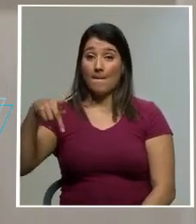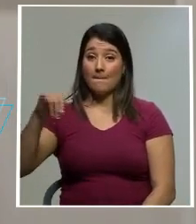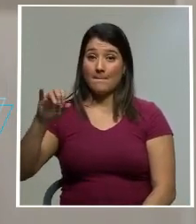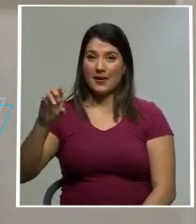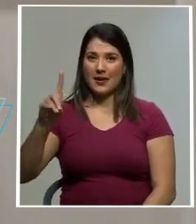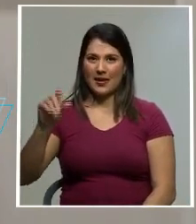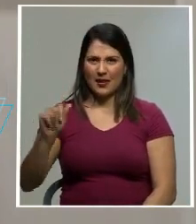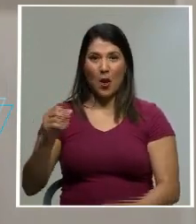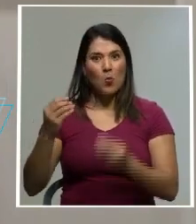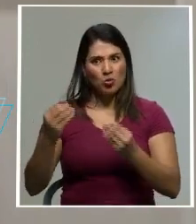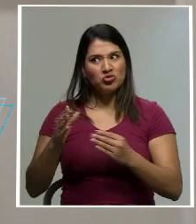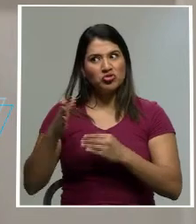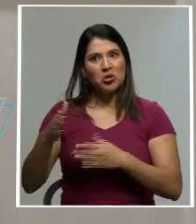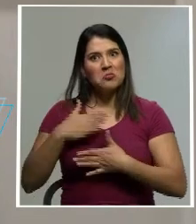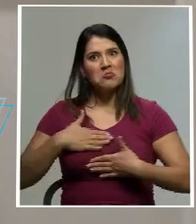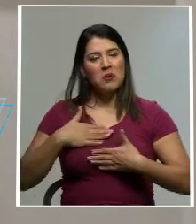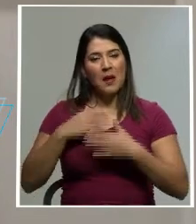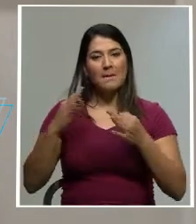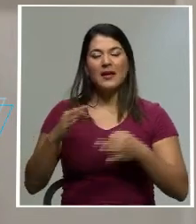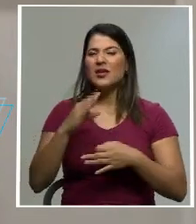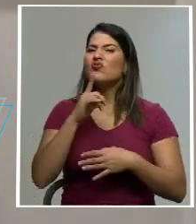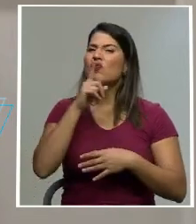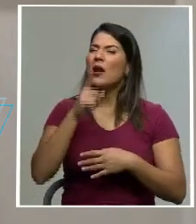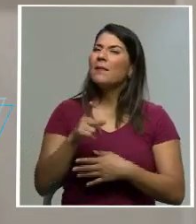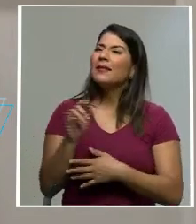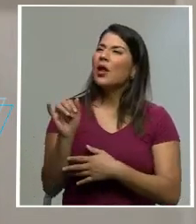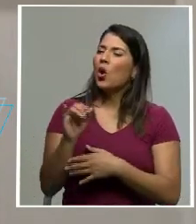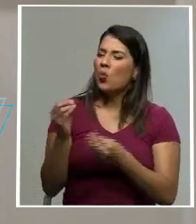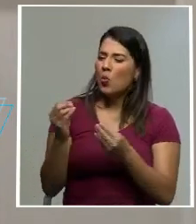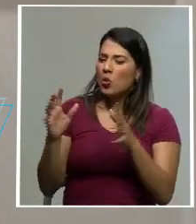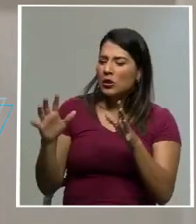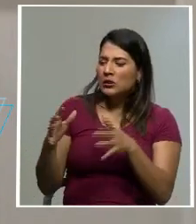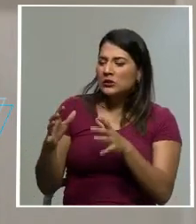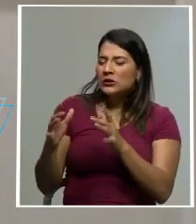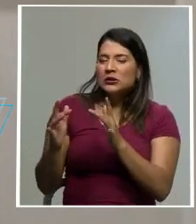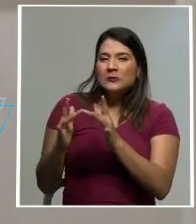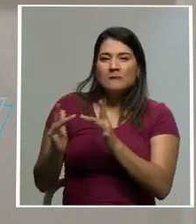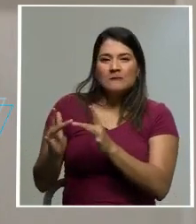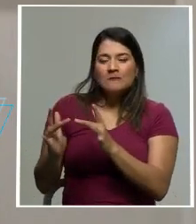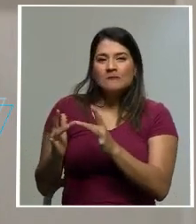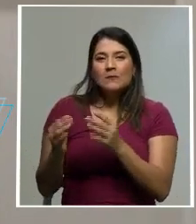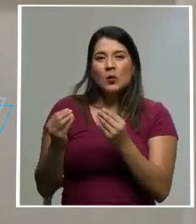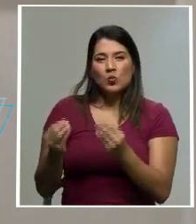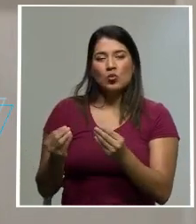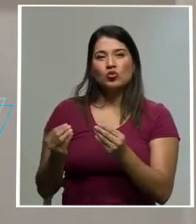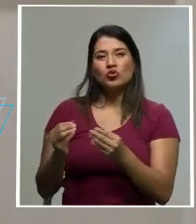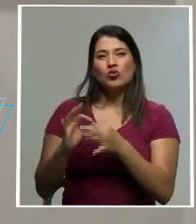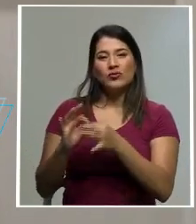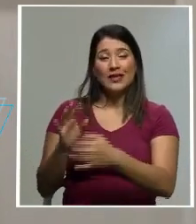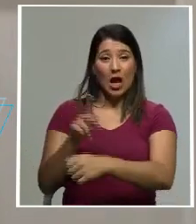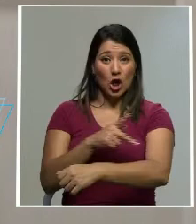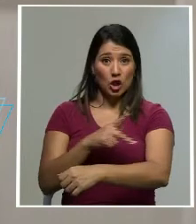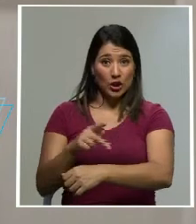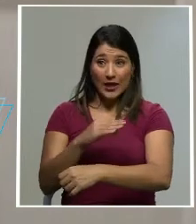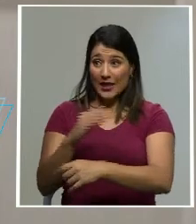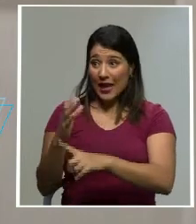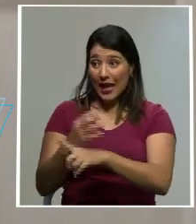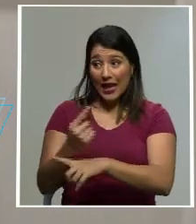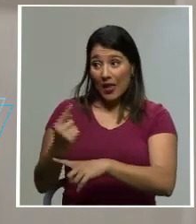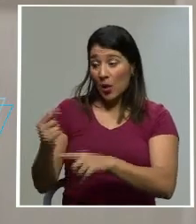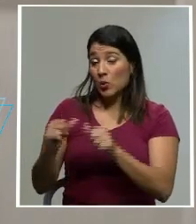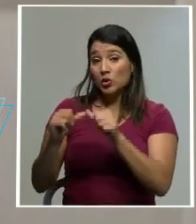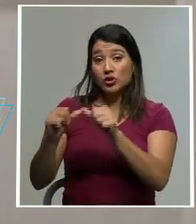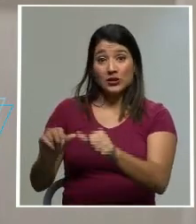bien y realmente estábamos como muy empapados de la poesía y cada uno ha seguido su